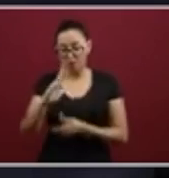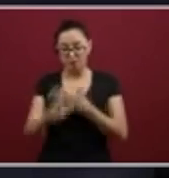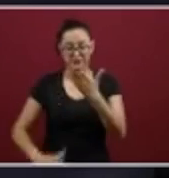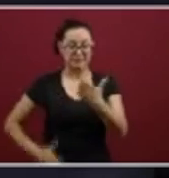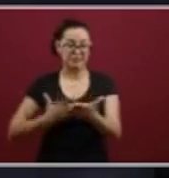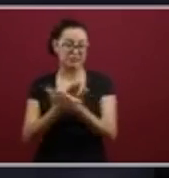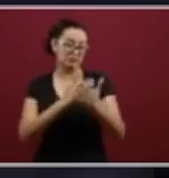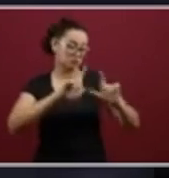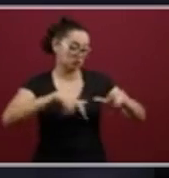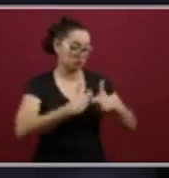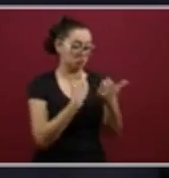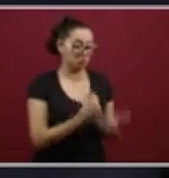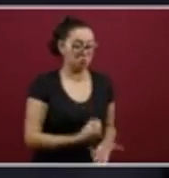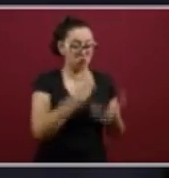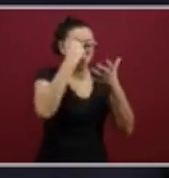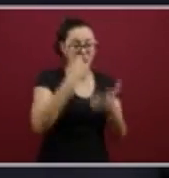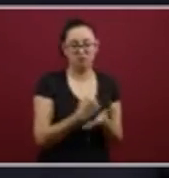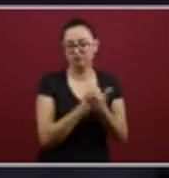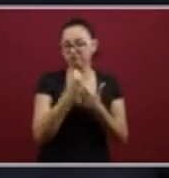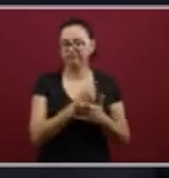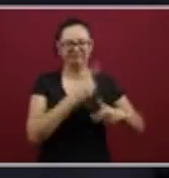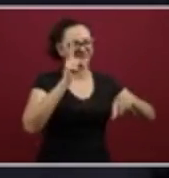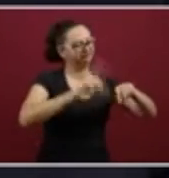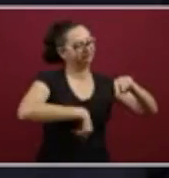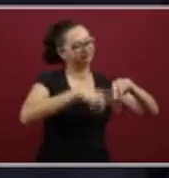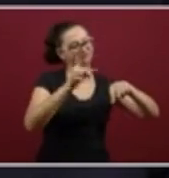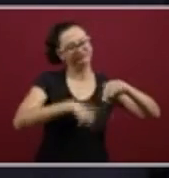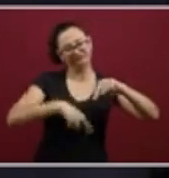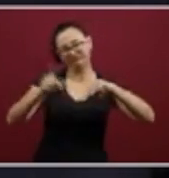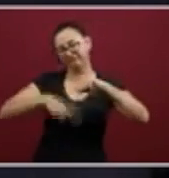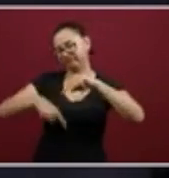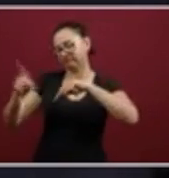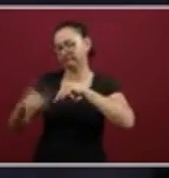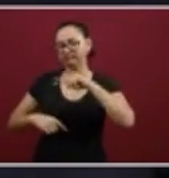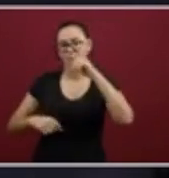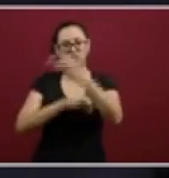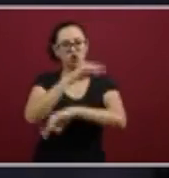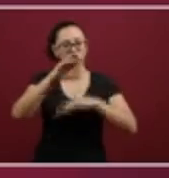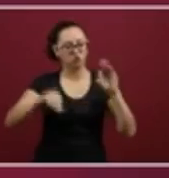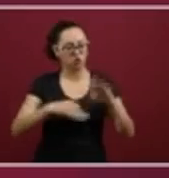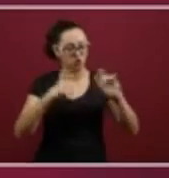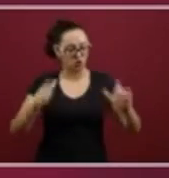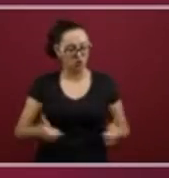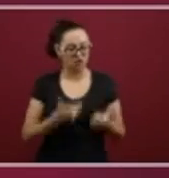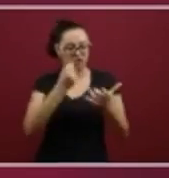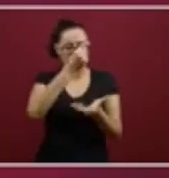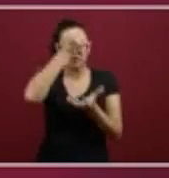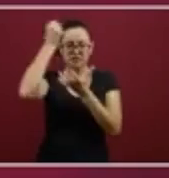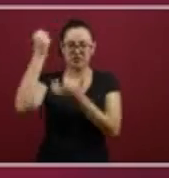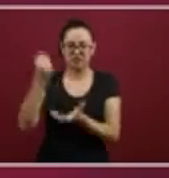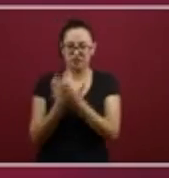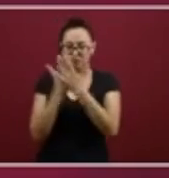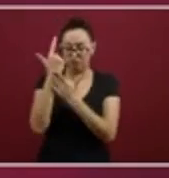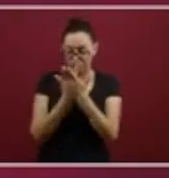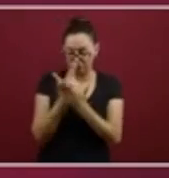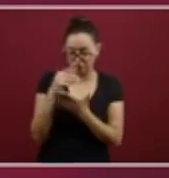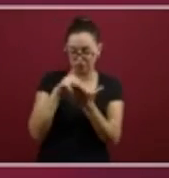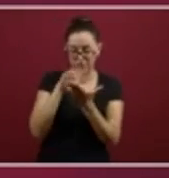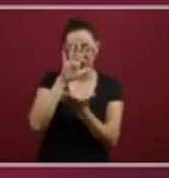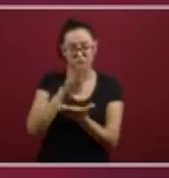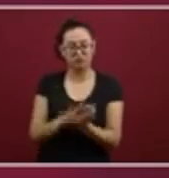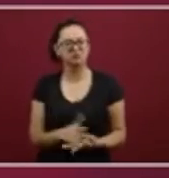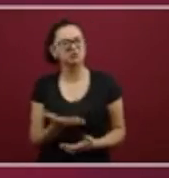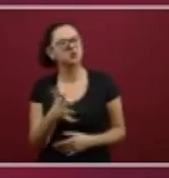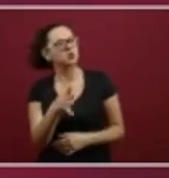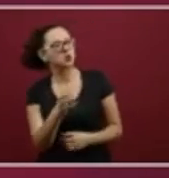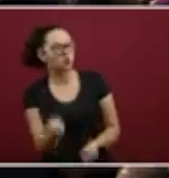fideicomisos, y de tener un control sobre estos recursos. Muchos fondos. ¿No sabe